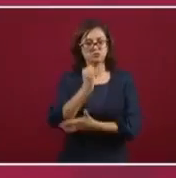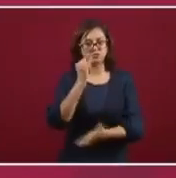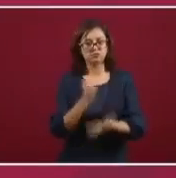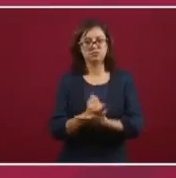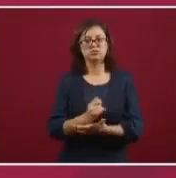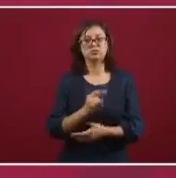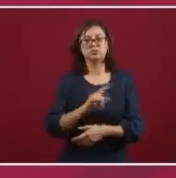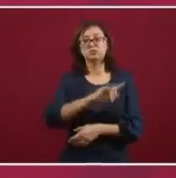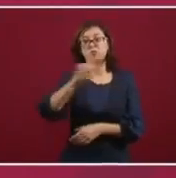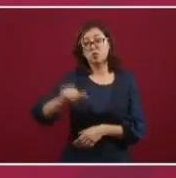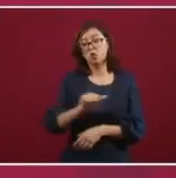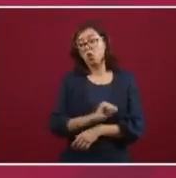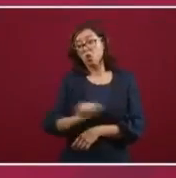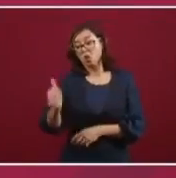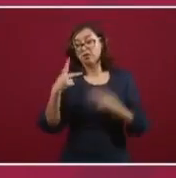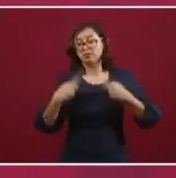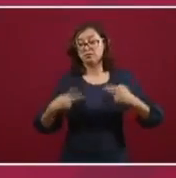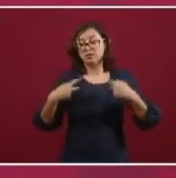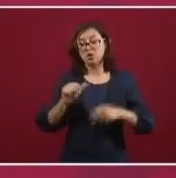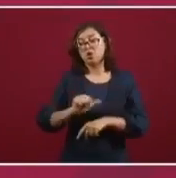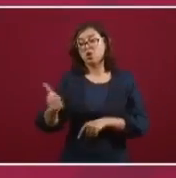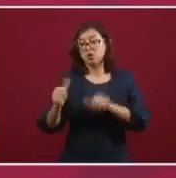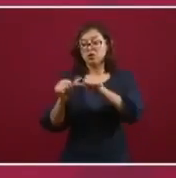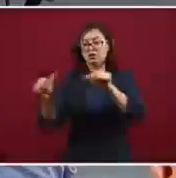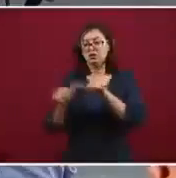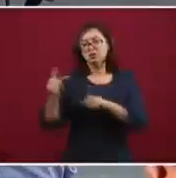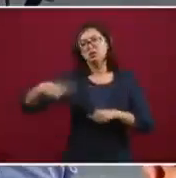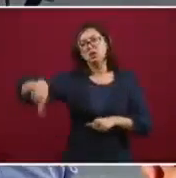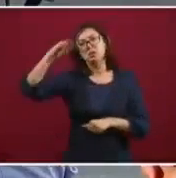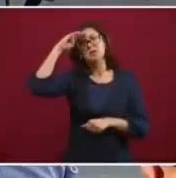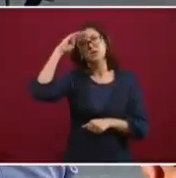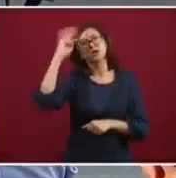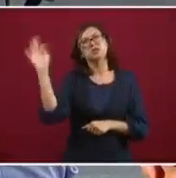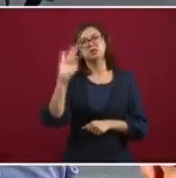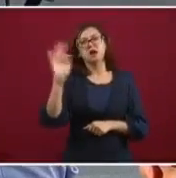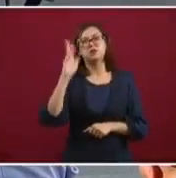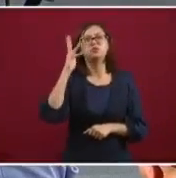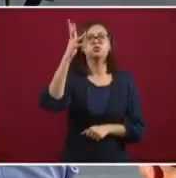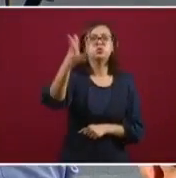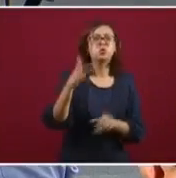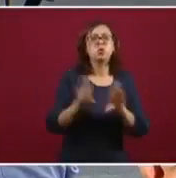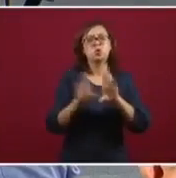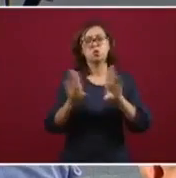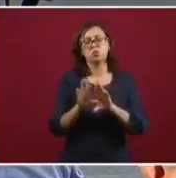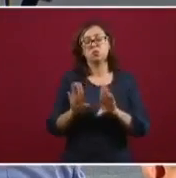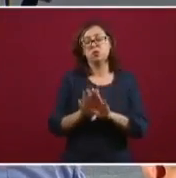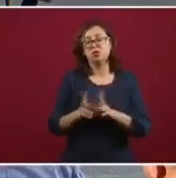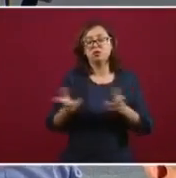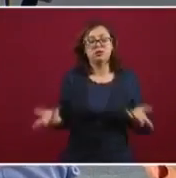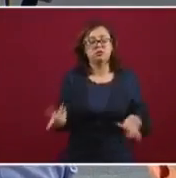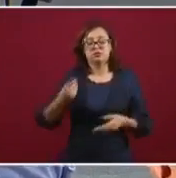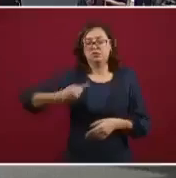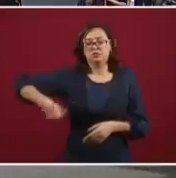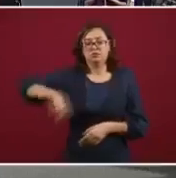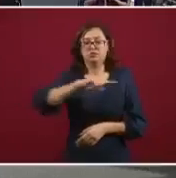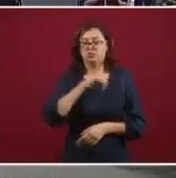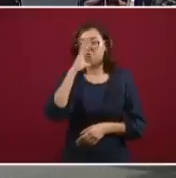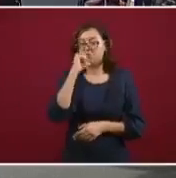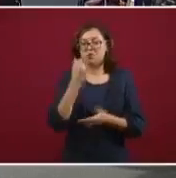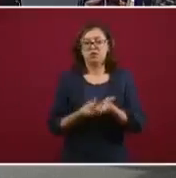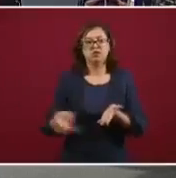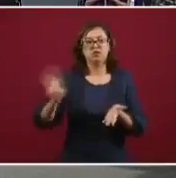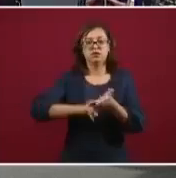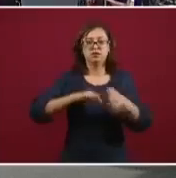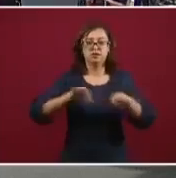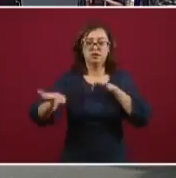técnicos en prospectiva y proyecciones, economistas, pues ya le dan ese valor. Nosotros pues estaríamos como que haciendo un doble juego,